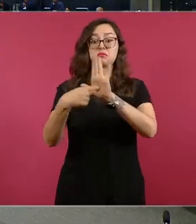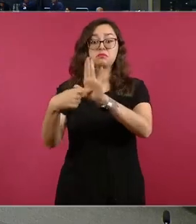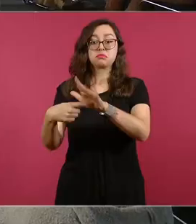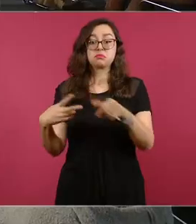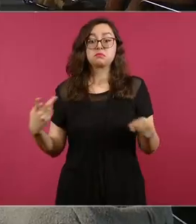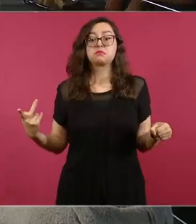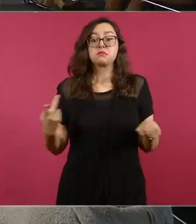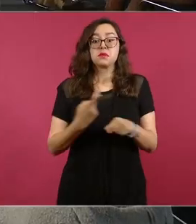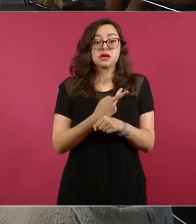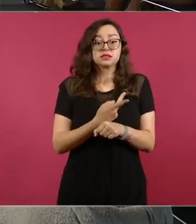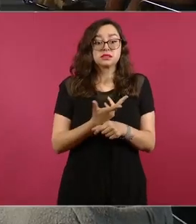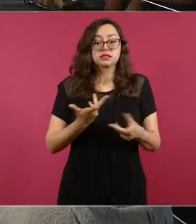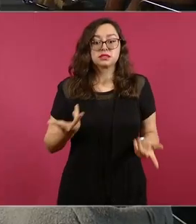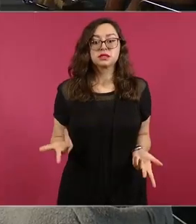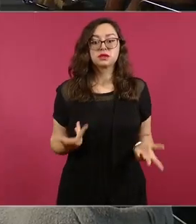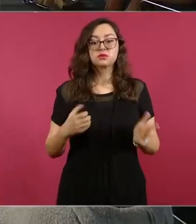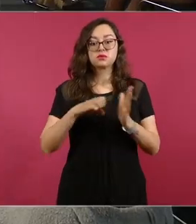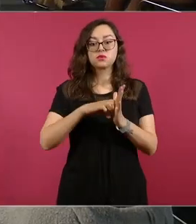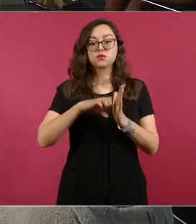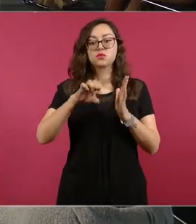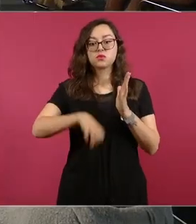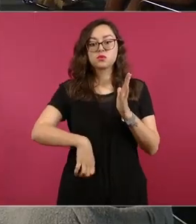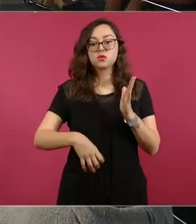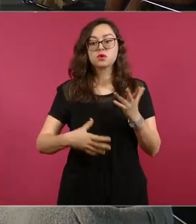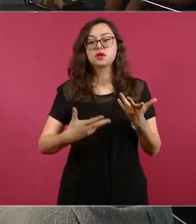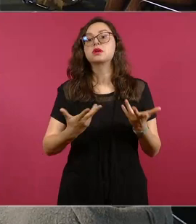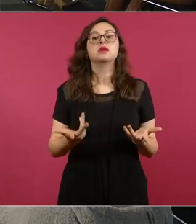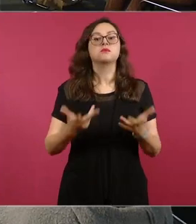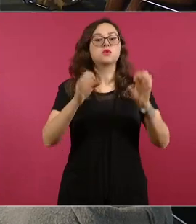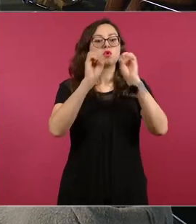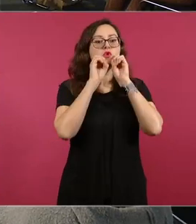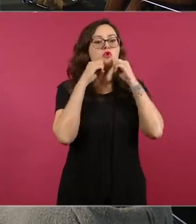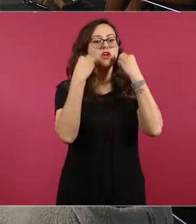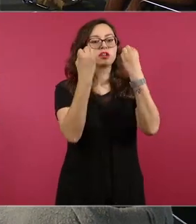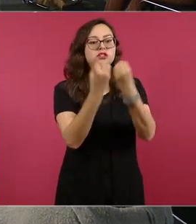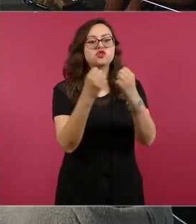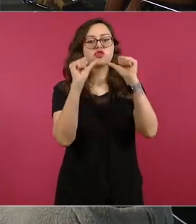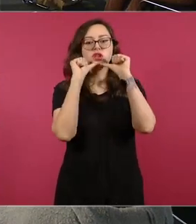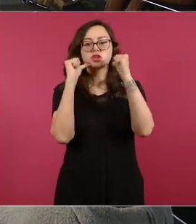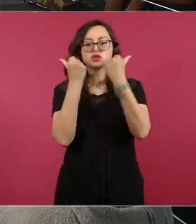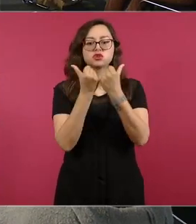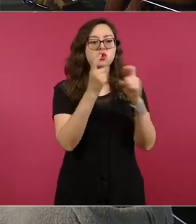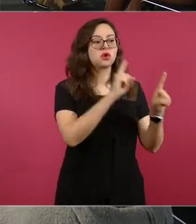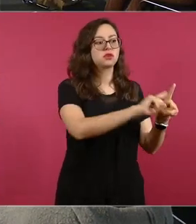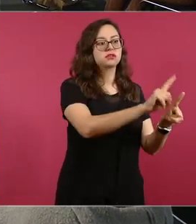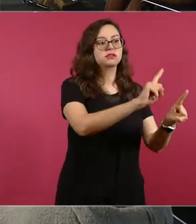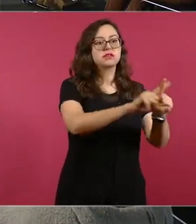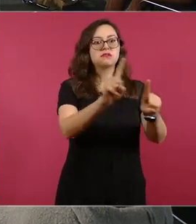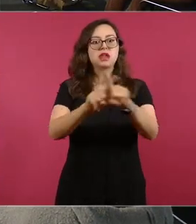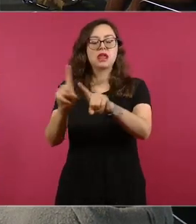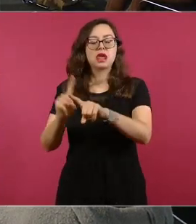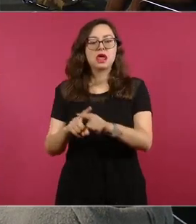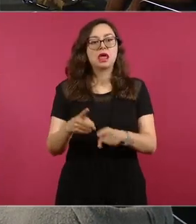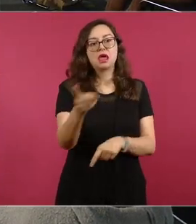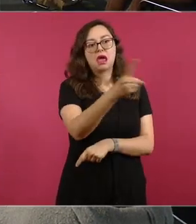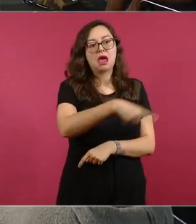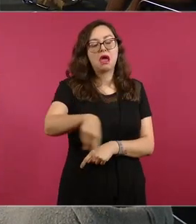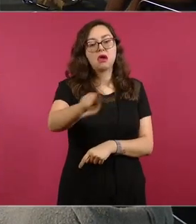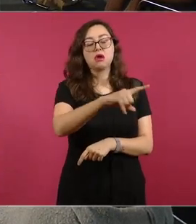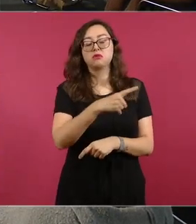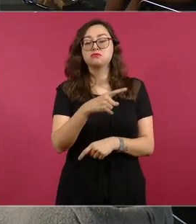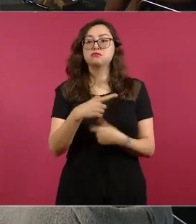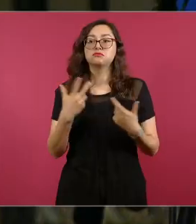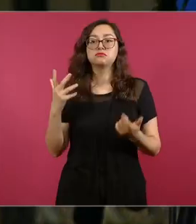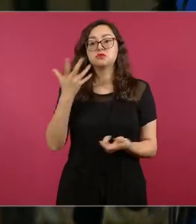sectores que quizá tienen un reconocimiento social muy importante, pero que al final contribuyen en esta